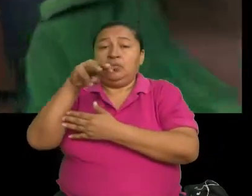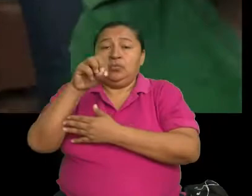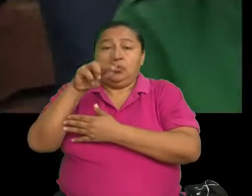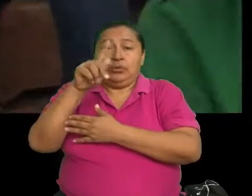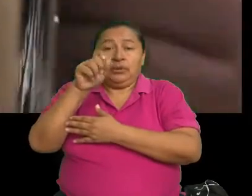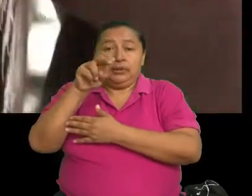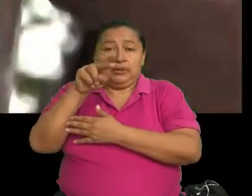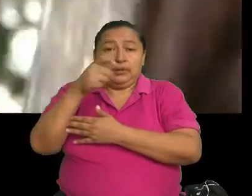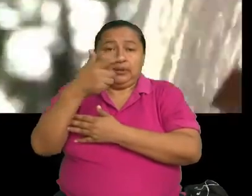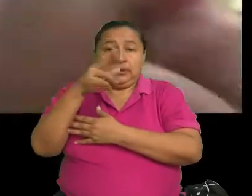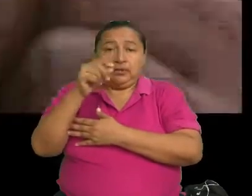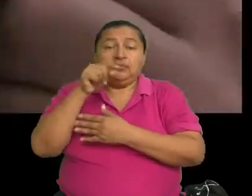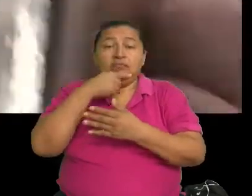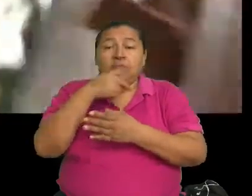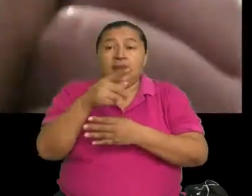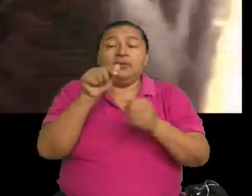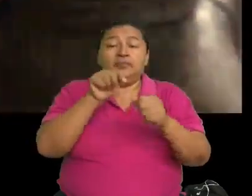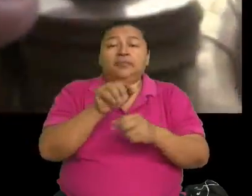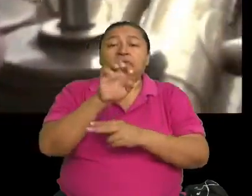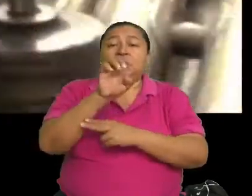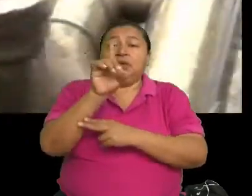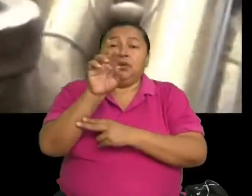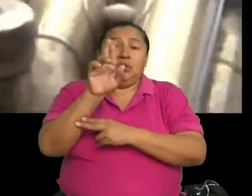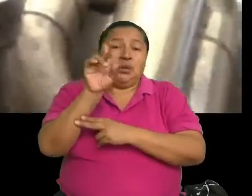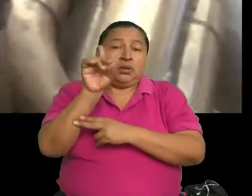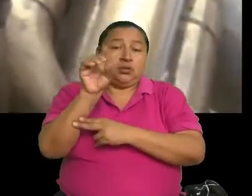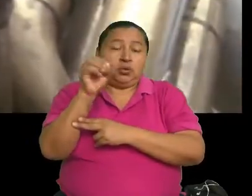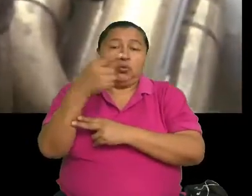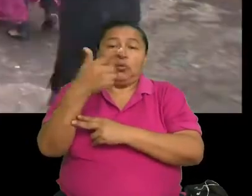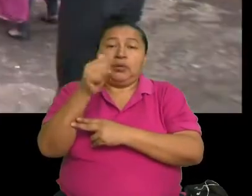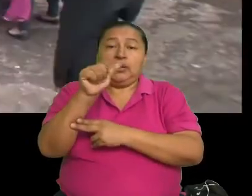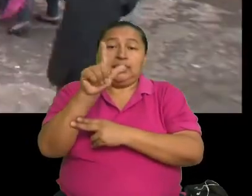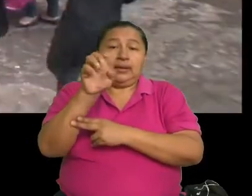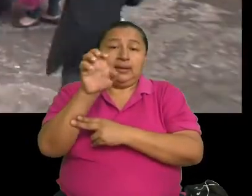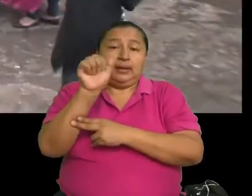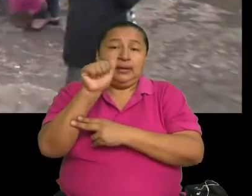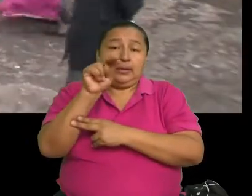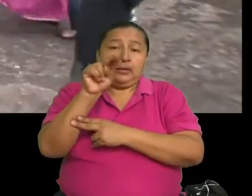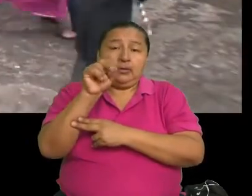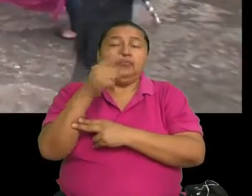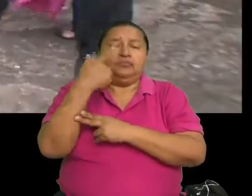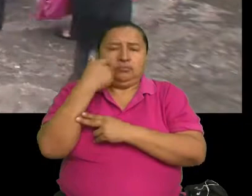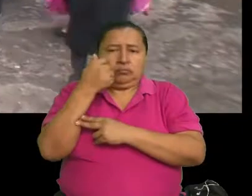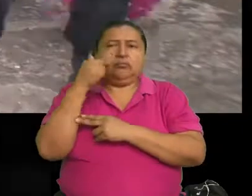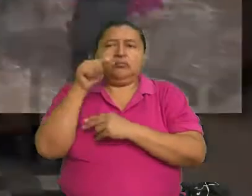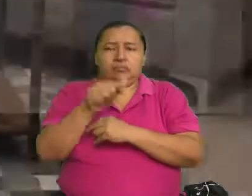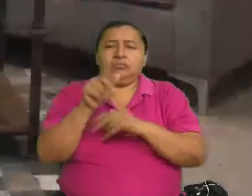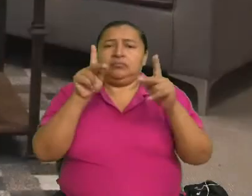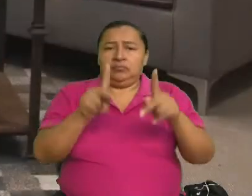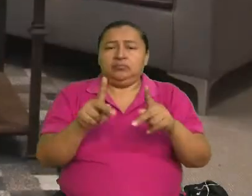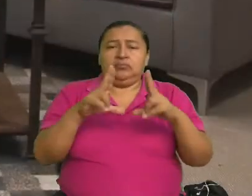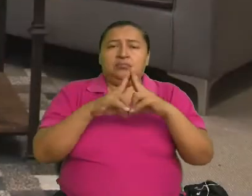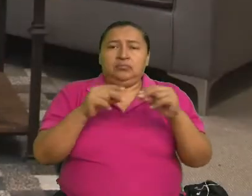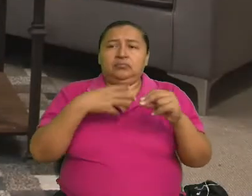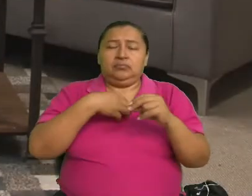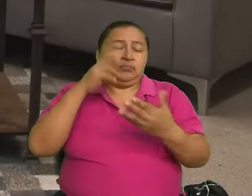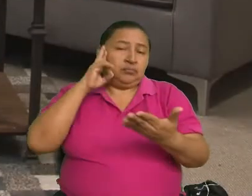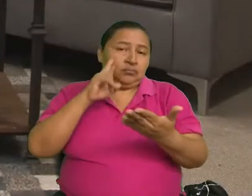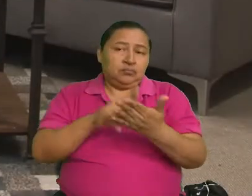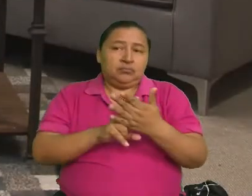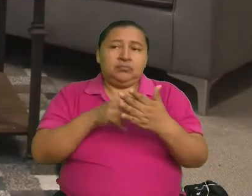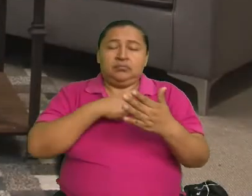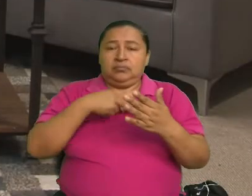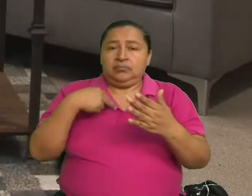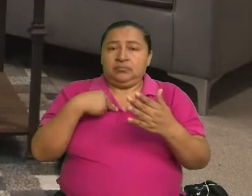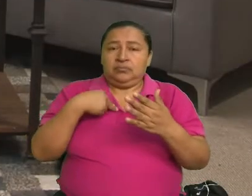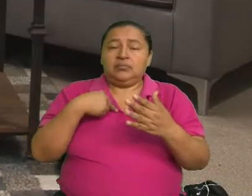Galeano. A propósito de Eduardo Galeano. Sí, sí. Es que Galeano reconoce el valor de América. Acordate que él hizo Las Venas